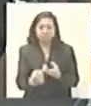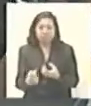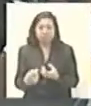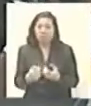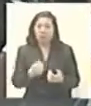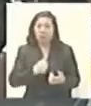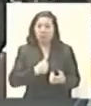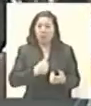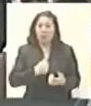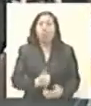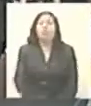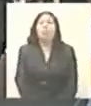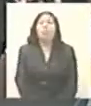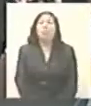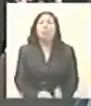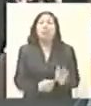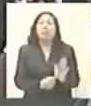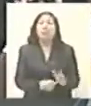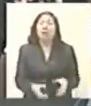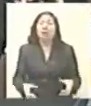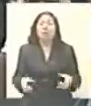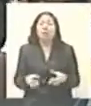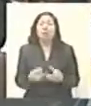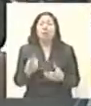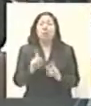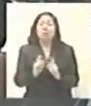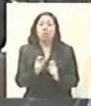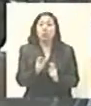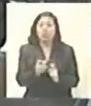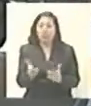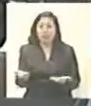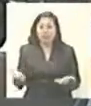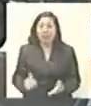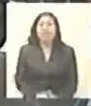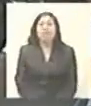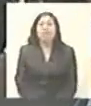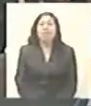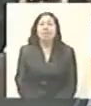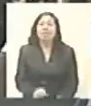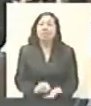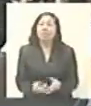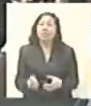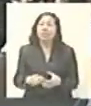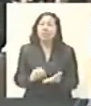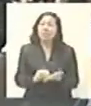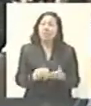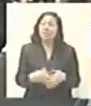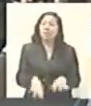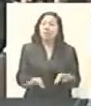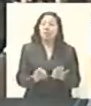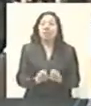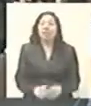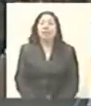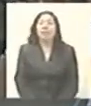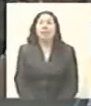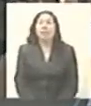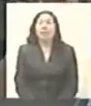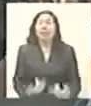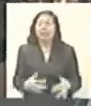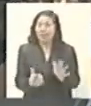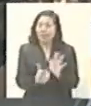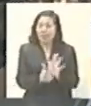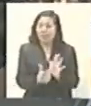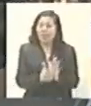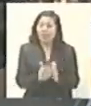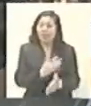los propios argumentos presentados por la Comisión y por los congresistas, señalar un agregado que me parece que es muy importante. Ya en la Ley General